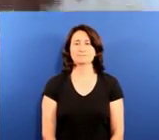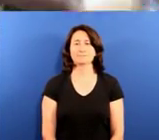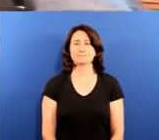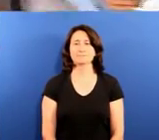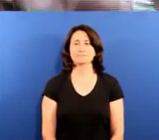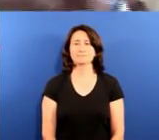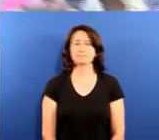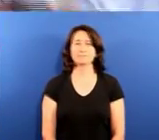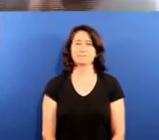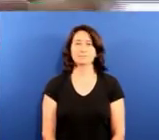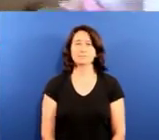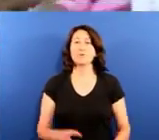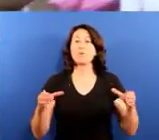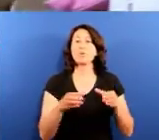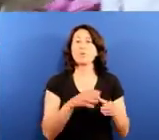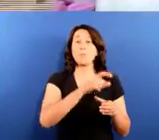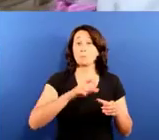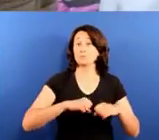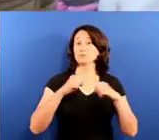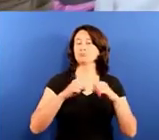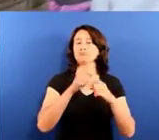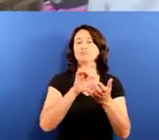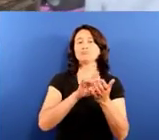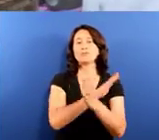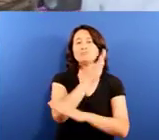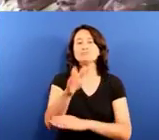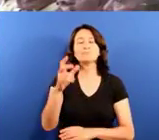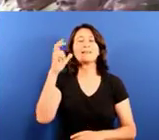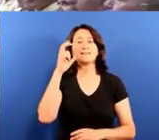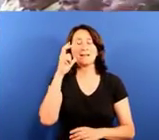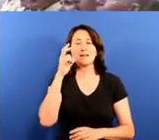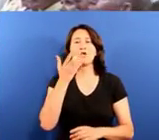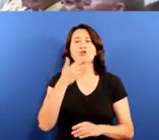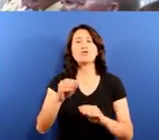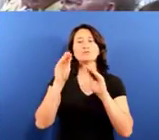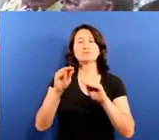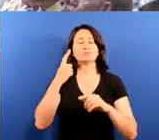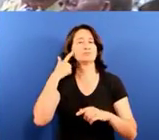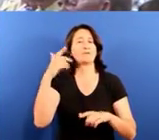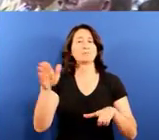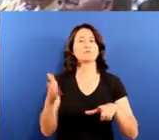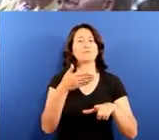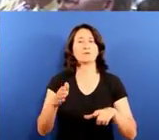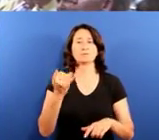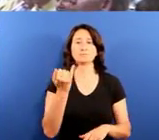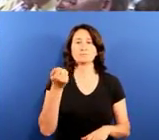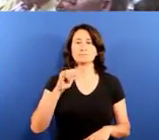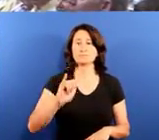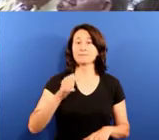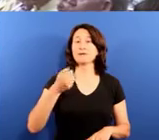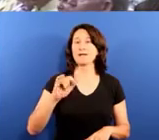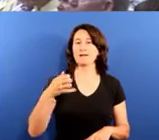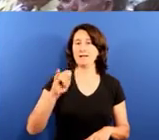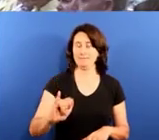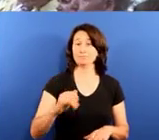en junio a un grupo de 22 personas en su salida al frontón Jaialai de Guernica, en la que los mayores tuvieron la oportunidad de acercarse